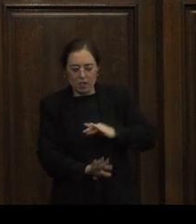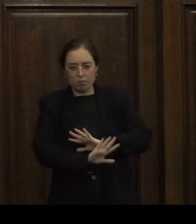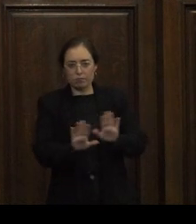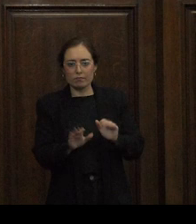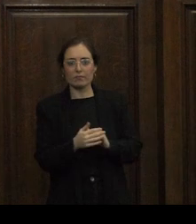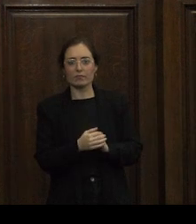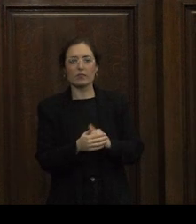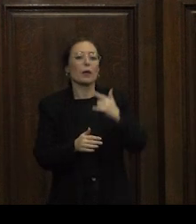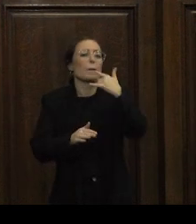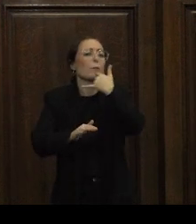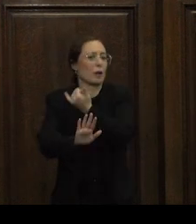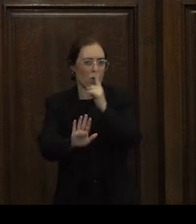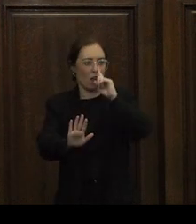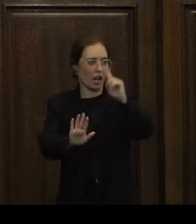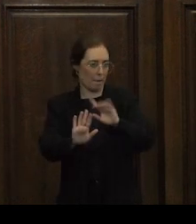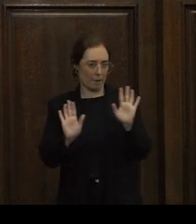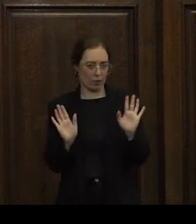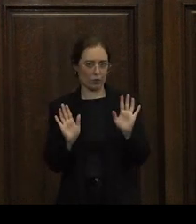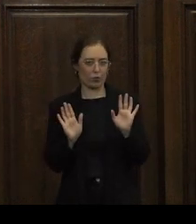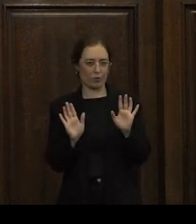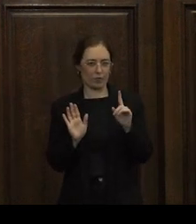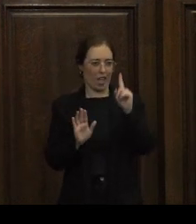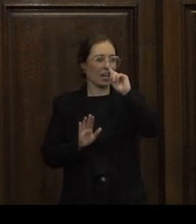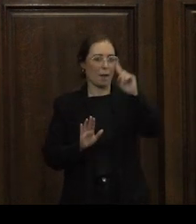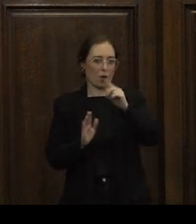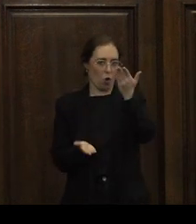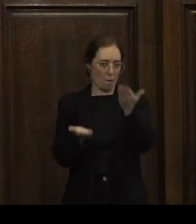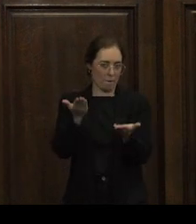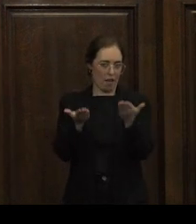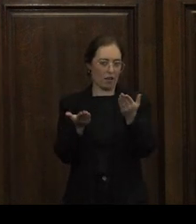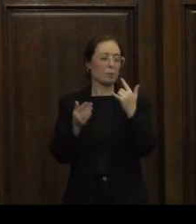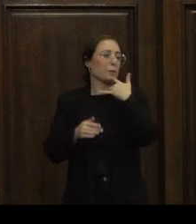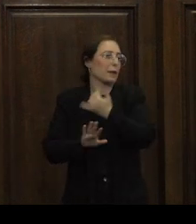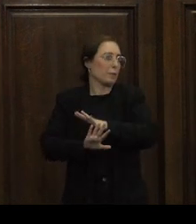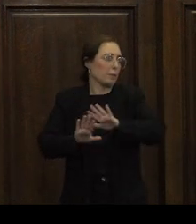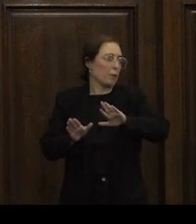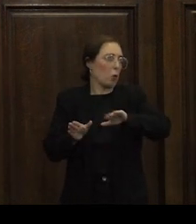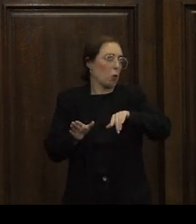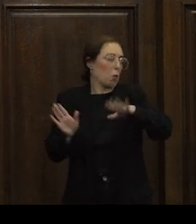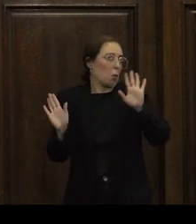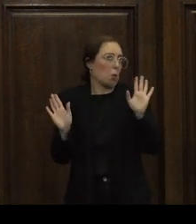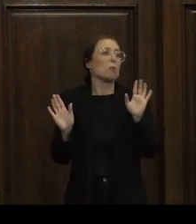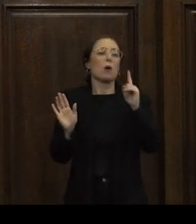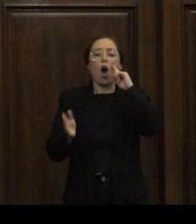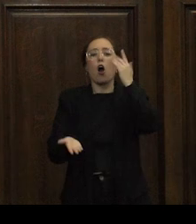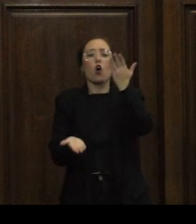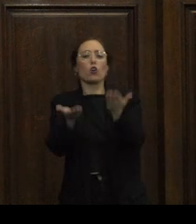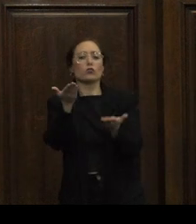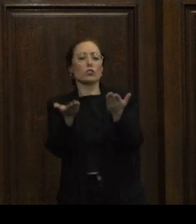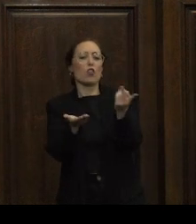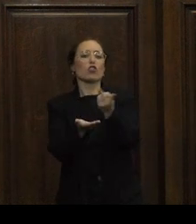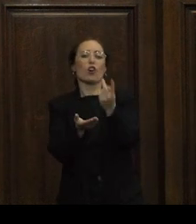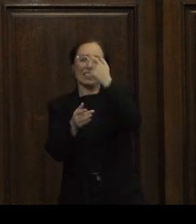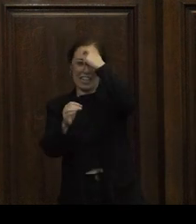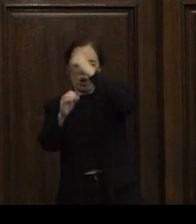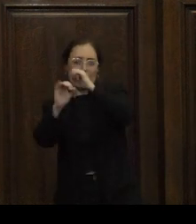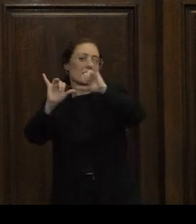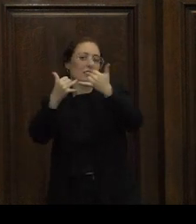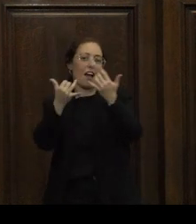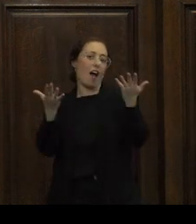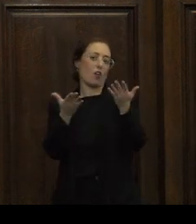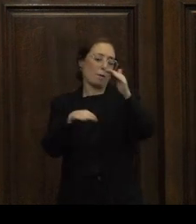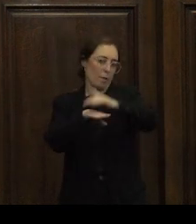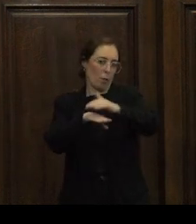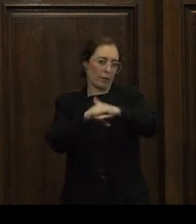Por ejemplo, muy rápidamente, hagamos esta rápida comparación entre muchas otras posibles, ¿no? Un contraste entre dos tecnologías propias de estos